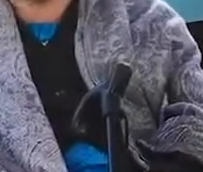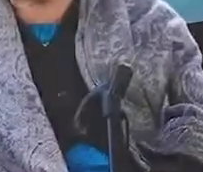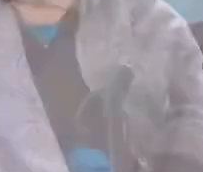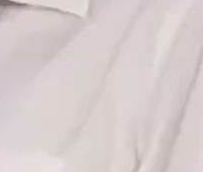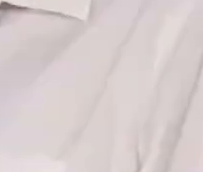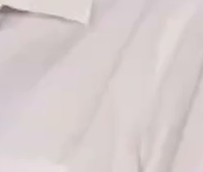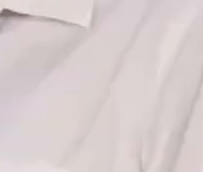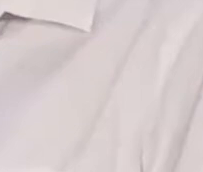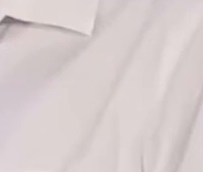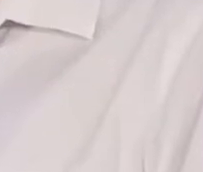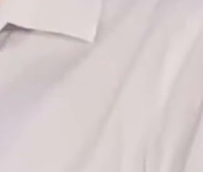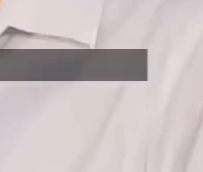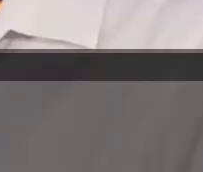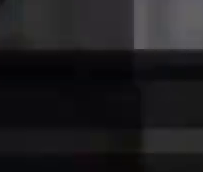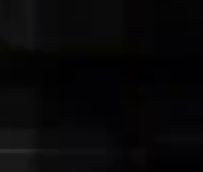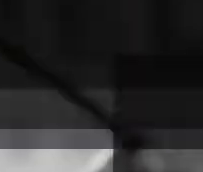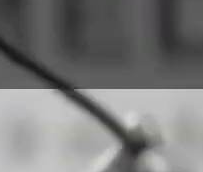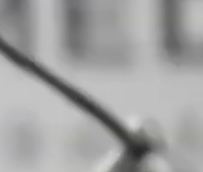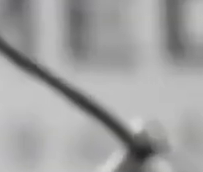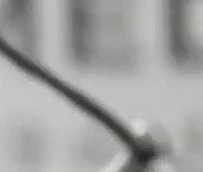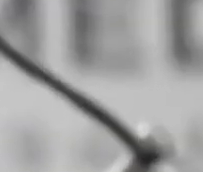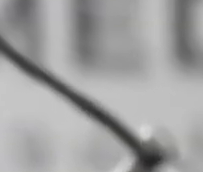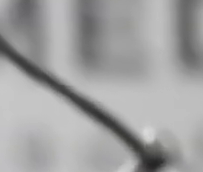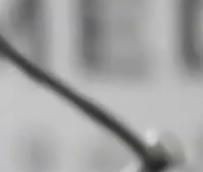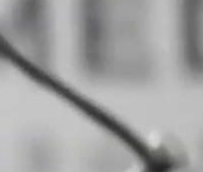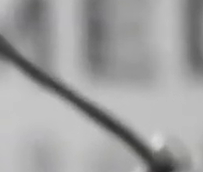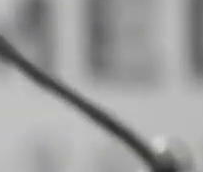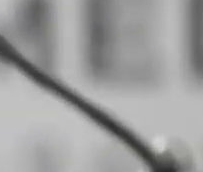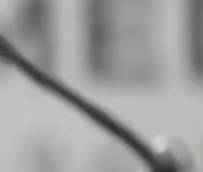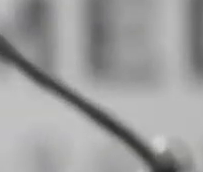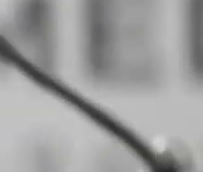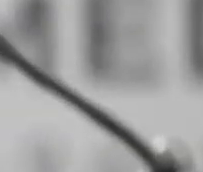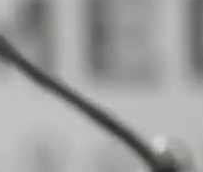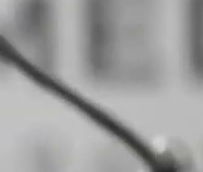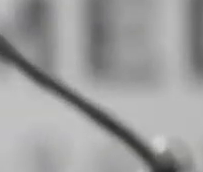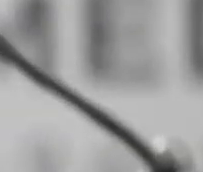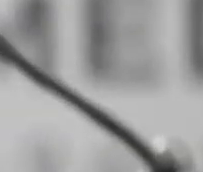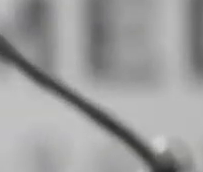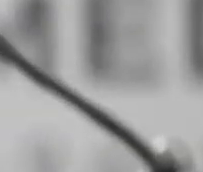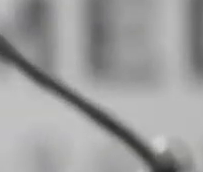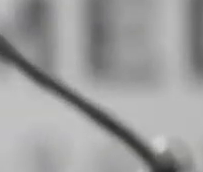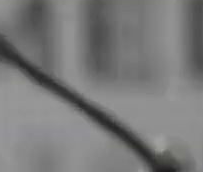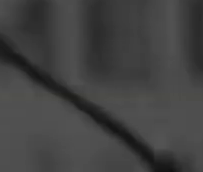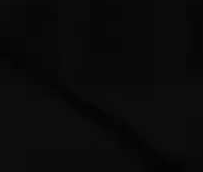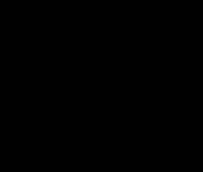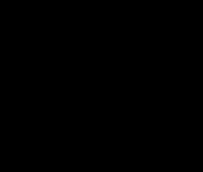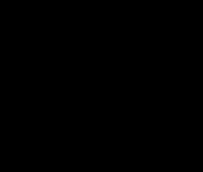México! ¡Viva México! ¡Viva México!